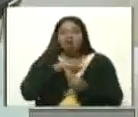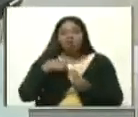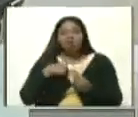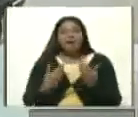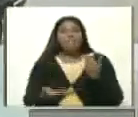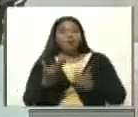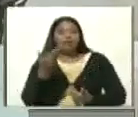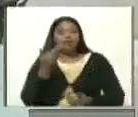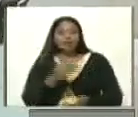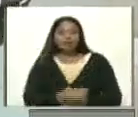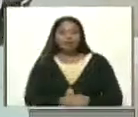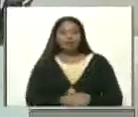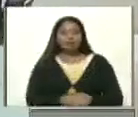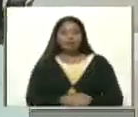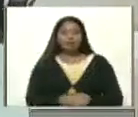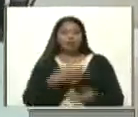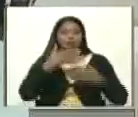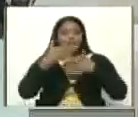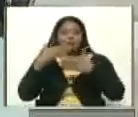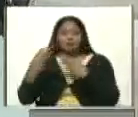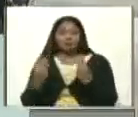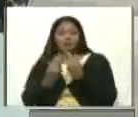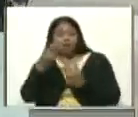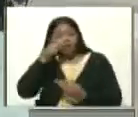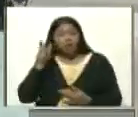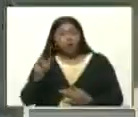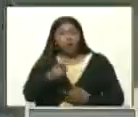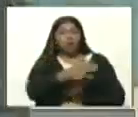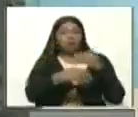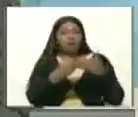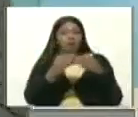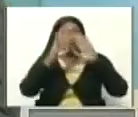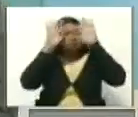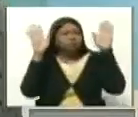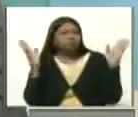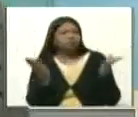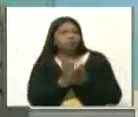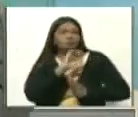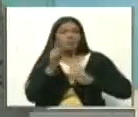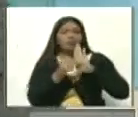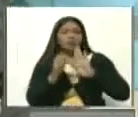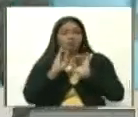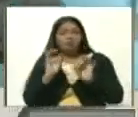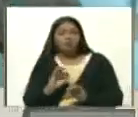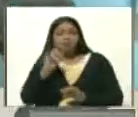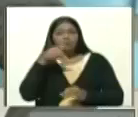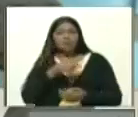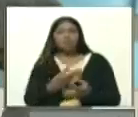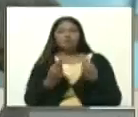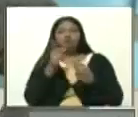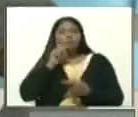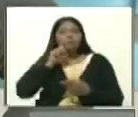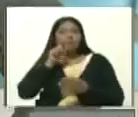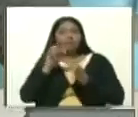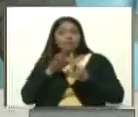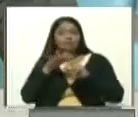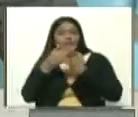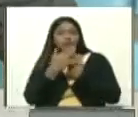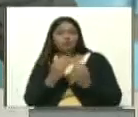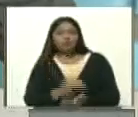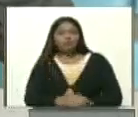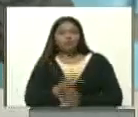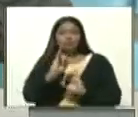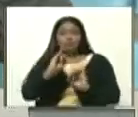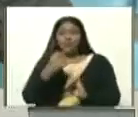importante compartir con el pueblo venezolano y con el mundo entero la situación que se presenta con Alex Saab. Hay mucha mentira tras esta situación. Bueno, quiero que tú nos